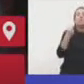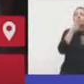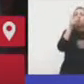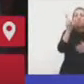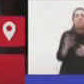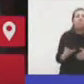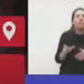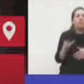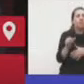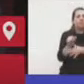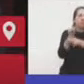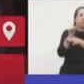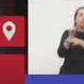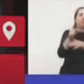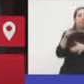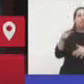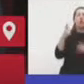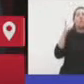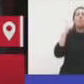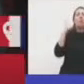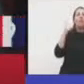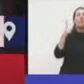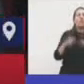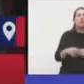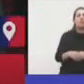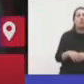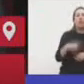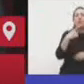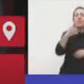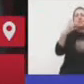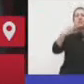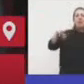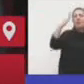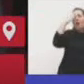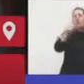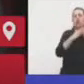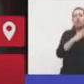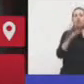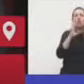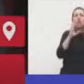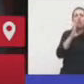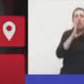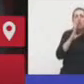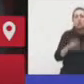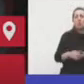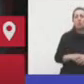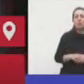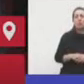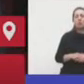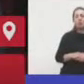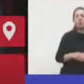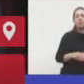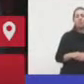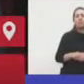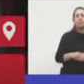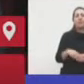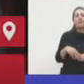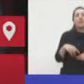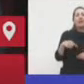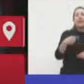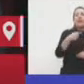uno quiere ser libre, asume los riesgos de la libertad como sociedad y como persona. Coincido con vos, estaría bueno